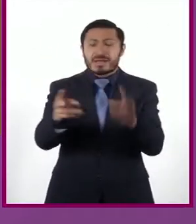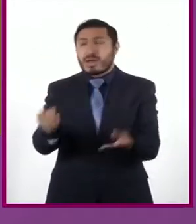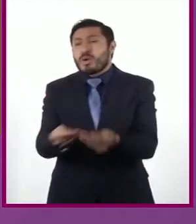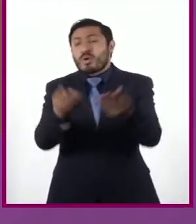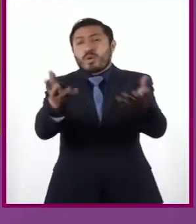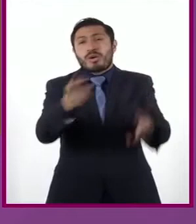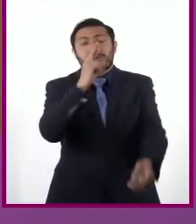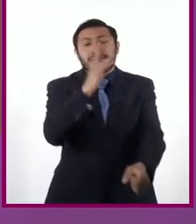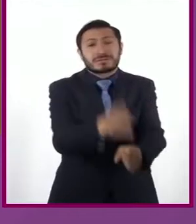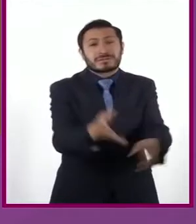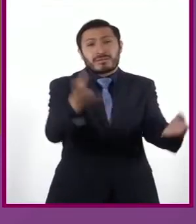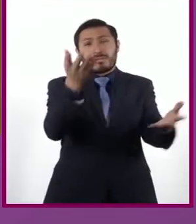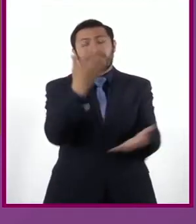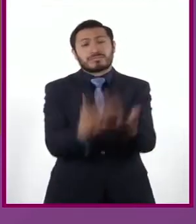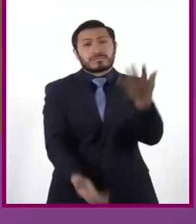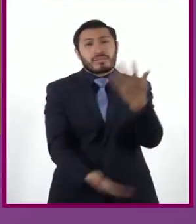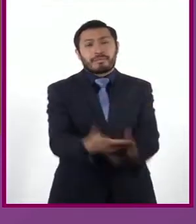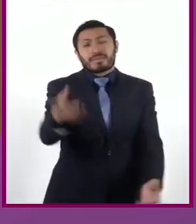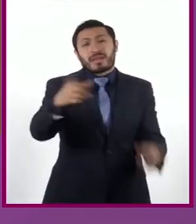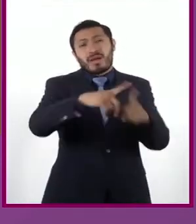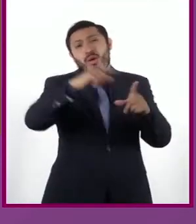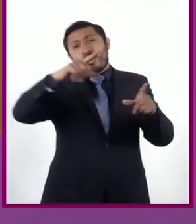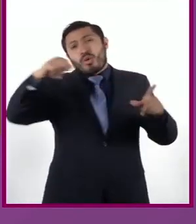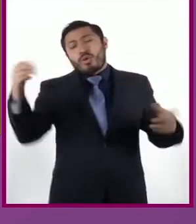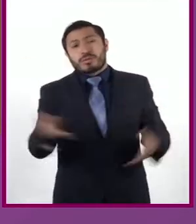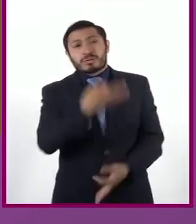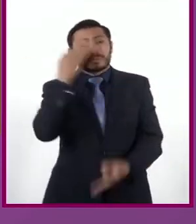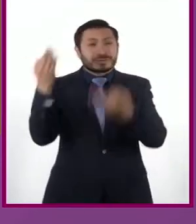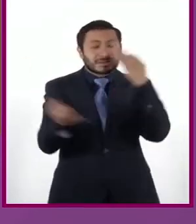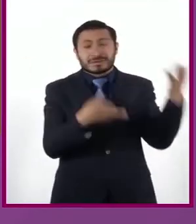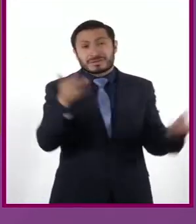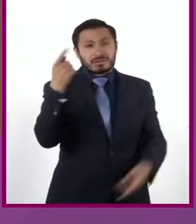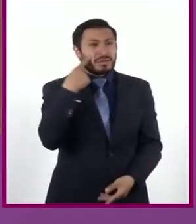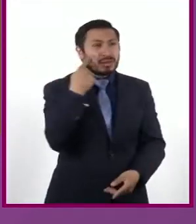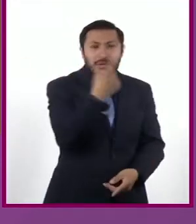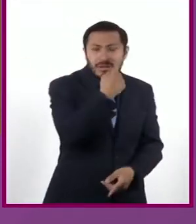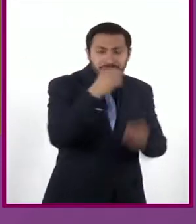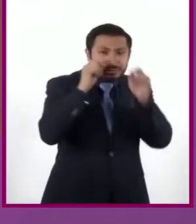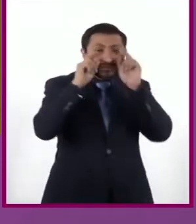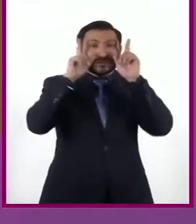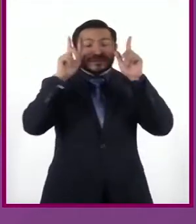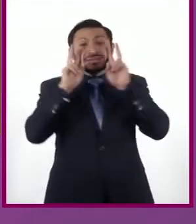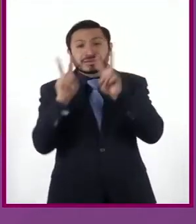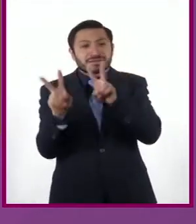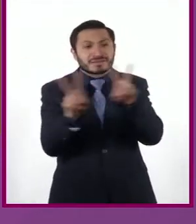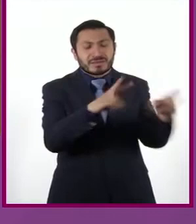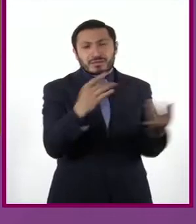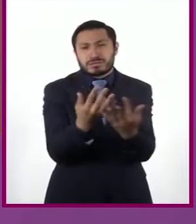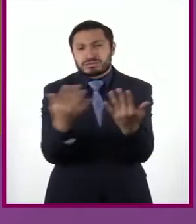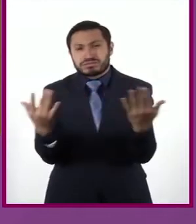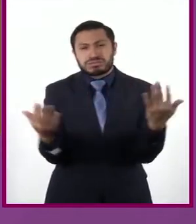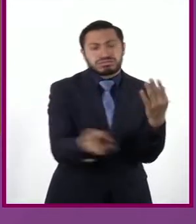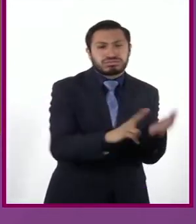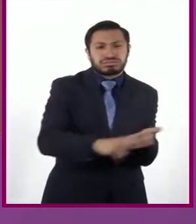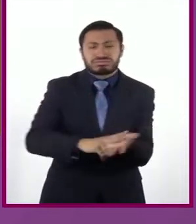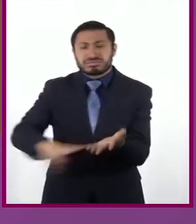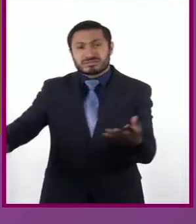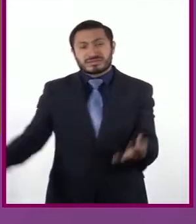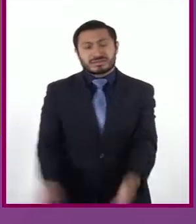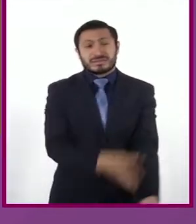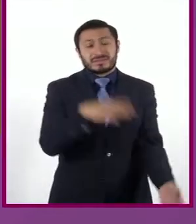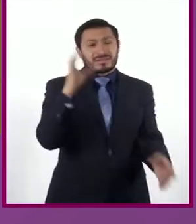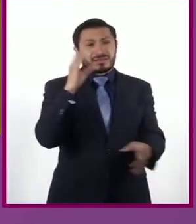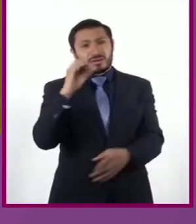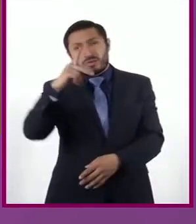con las manos llenas de plumas y flores, que los ojos vivos de mis arbustos y hierbas olorosas, que la voluta de copal,